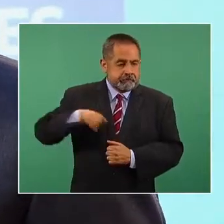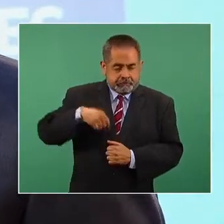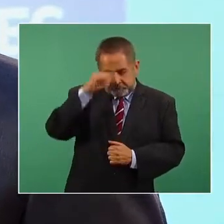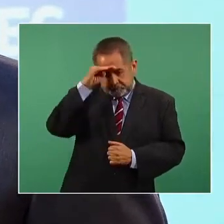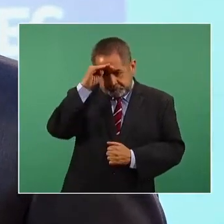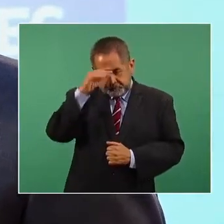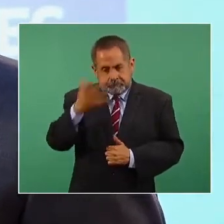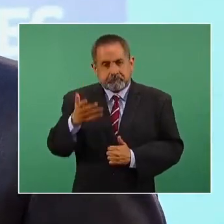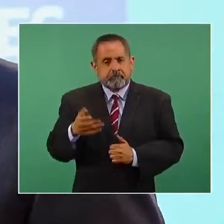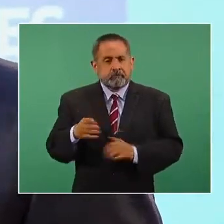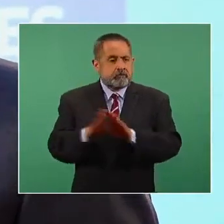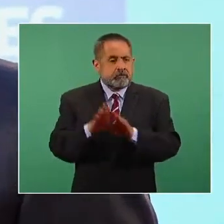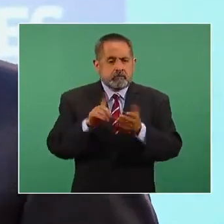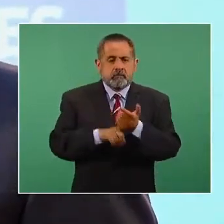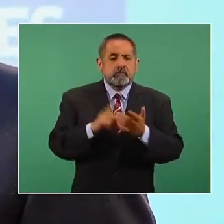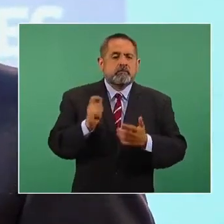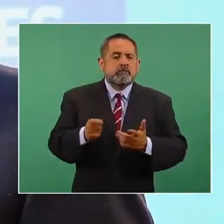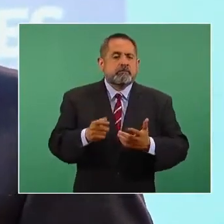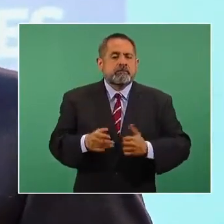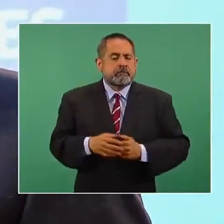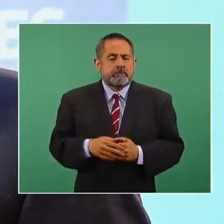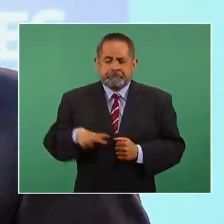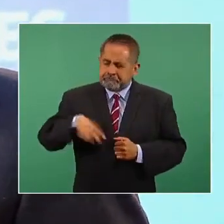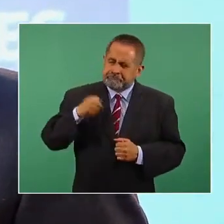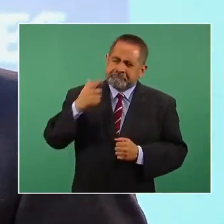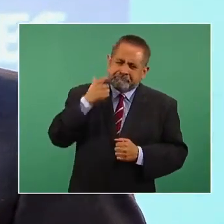consideramos que estamos luchando por algo